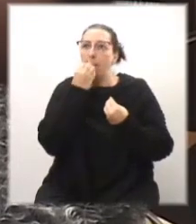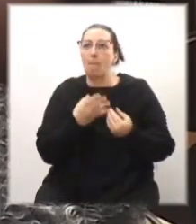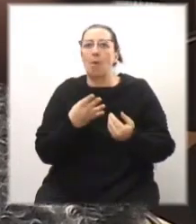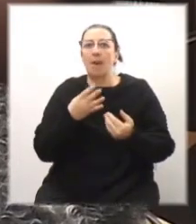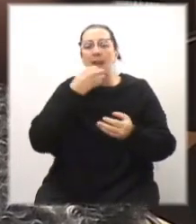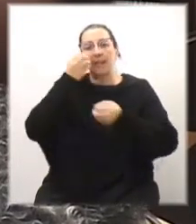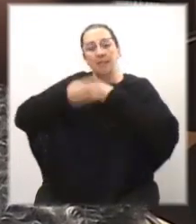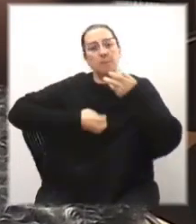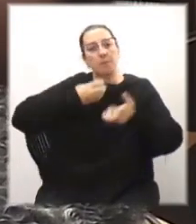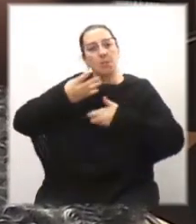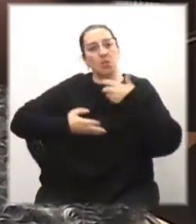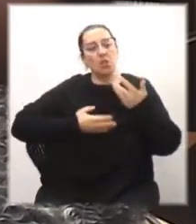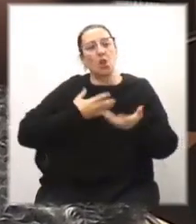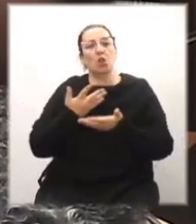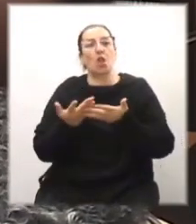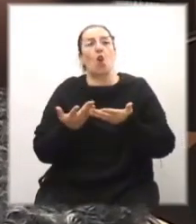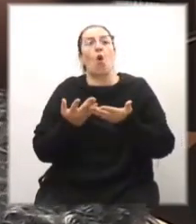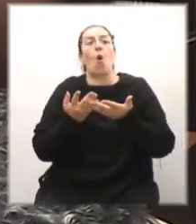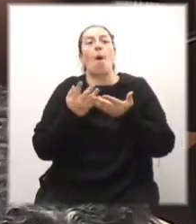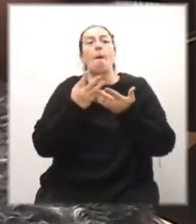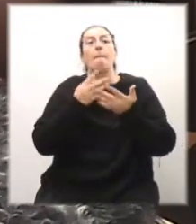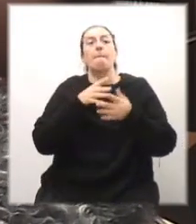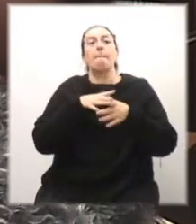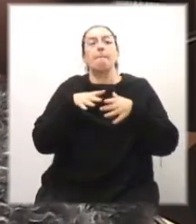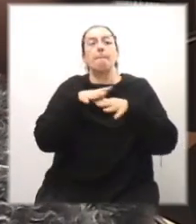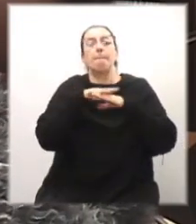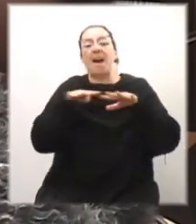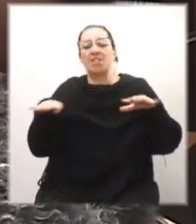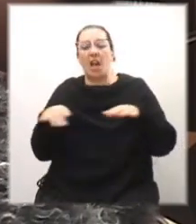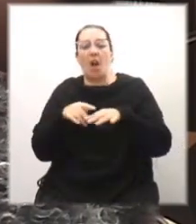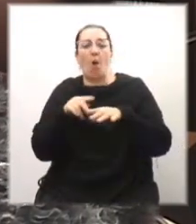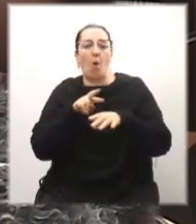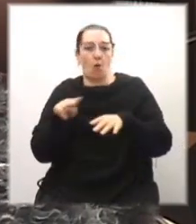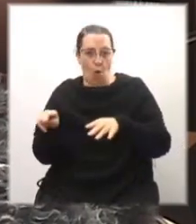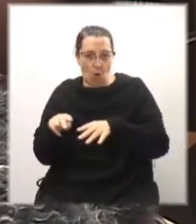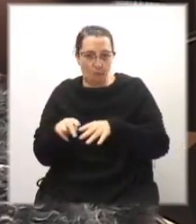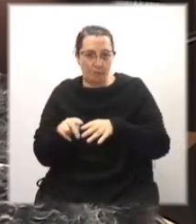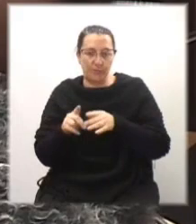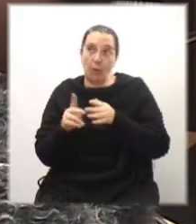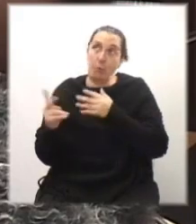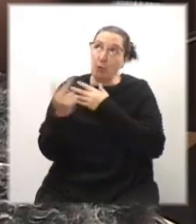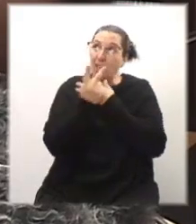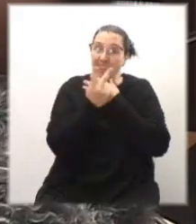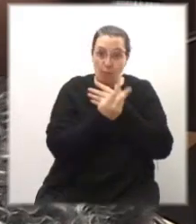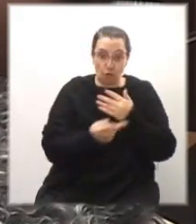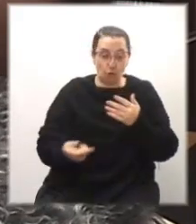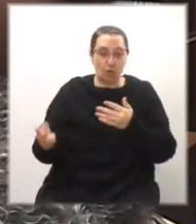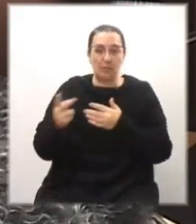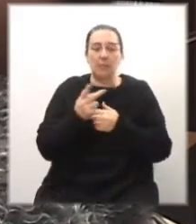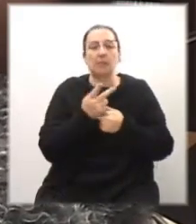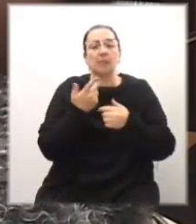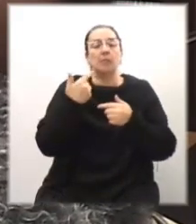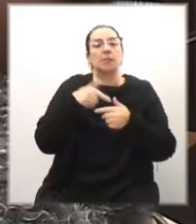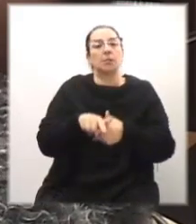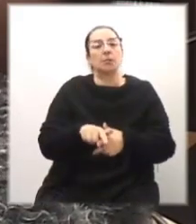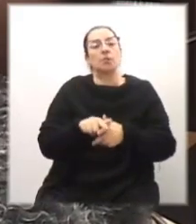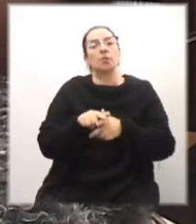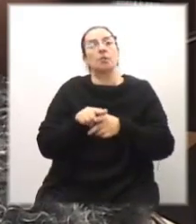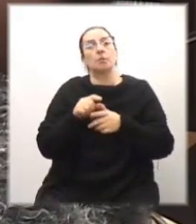Maya Oro. En el plano productivo, la heterogeneidad del aparato productivo se profundiza en